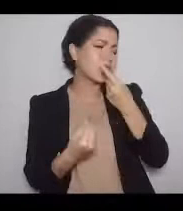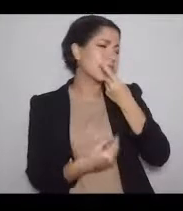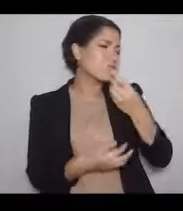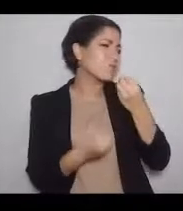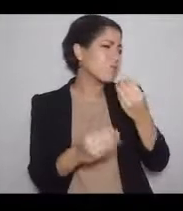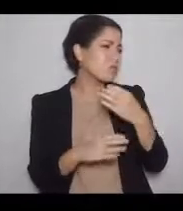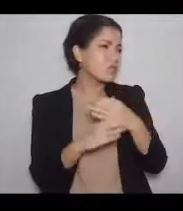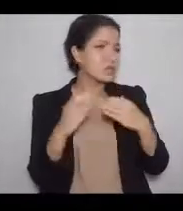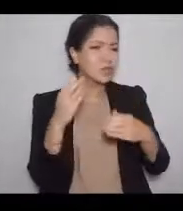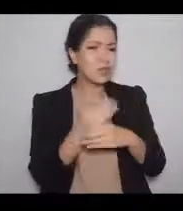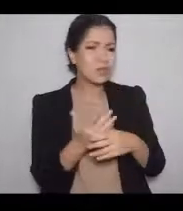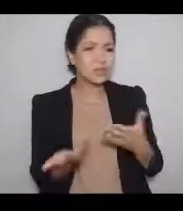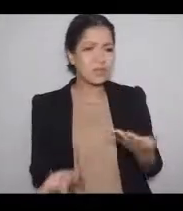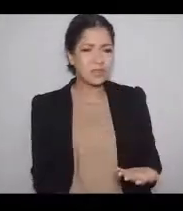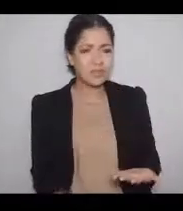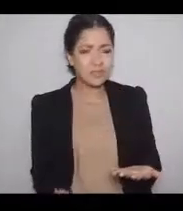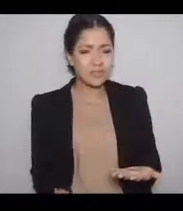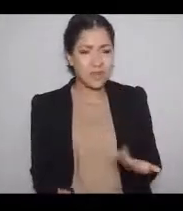¿Eso qué chingados quiere decir?